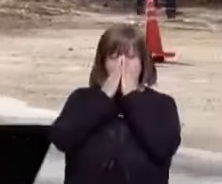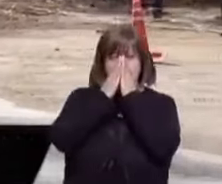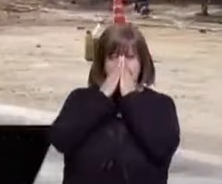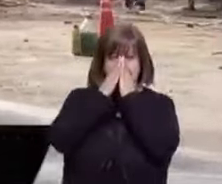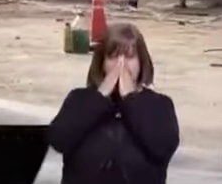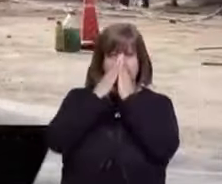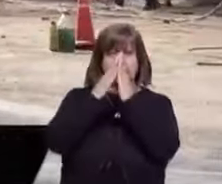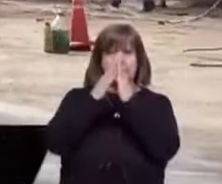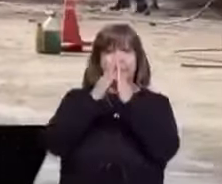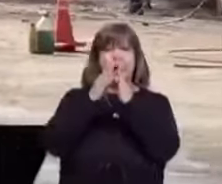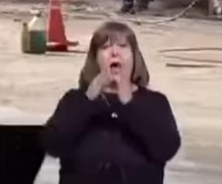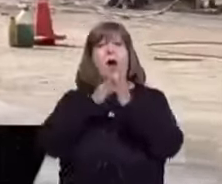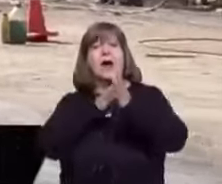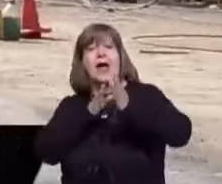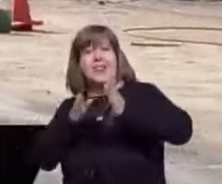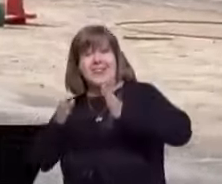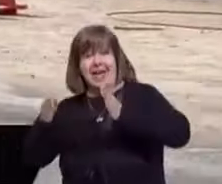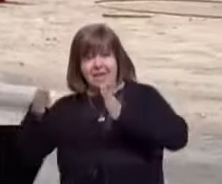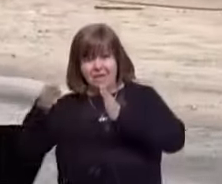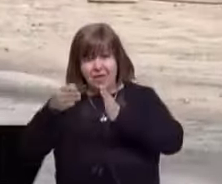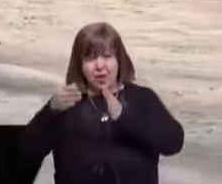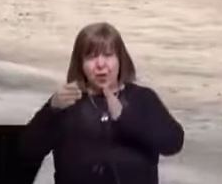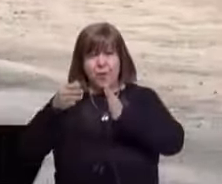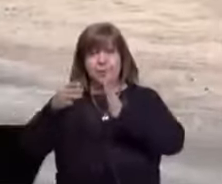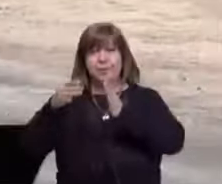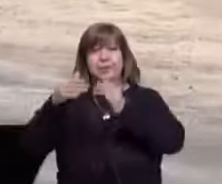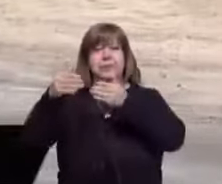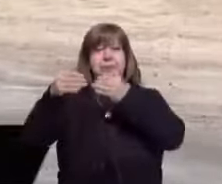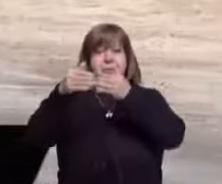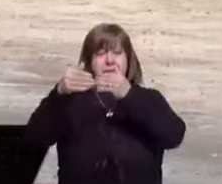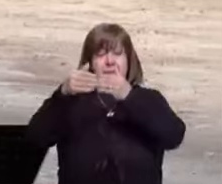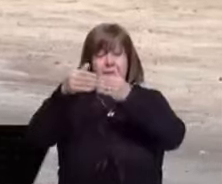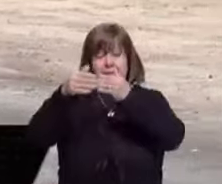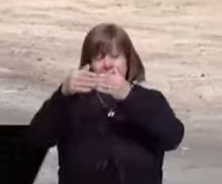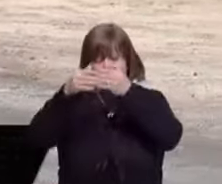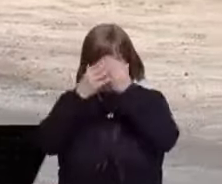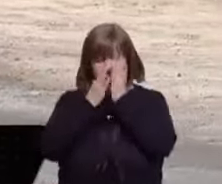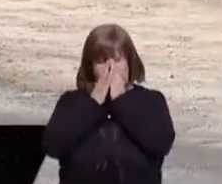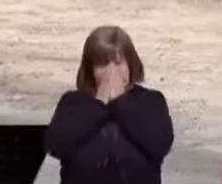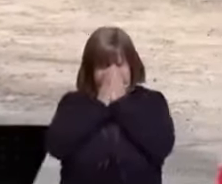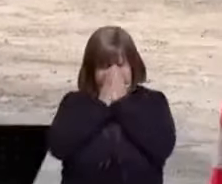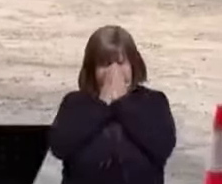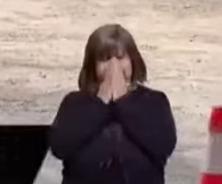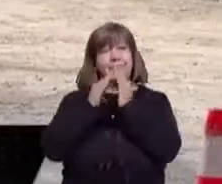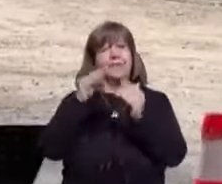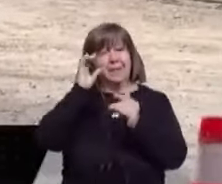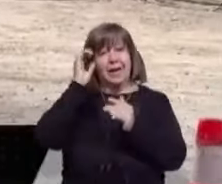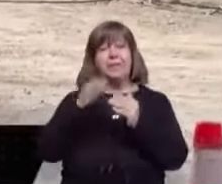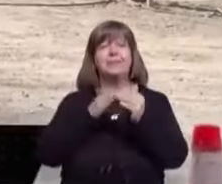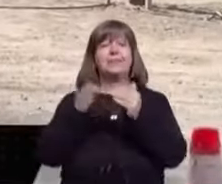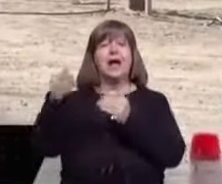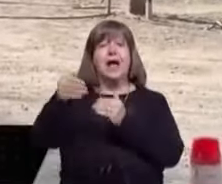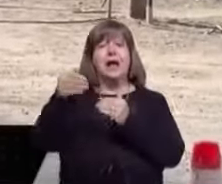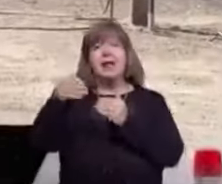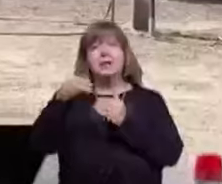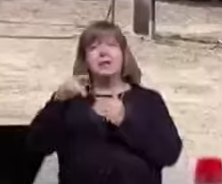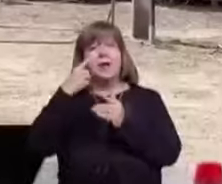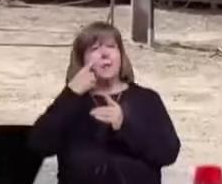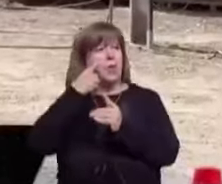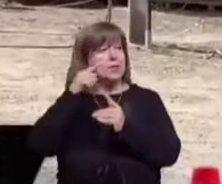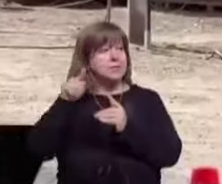ha hecho un desvío a la altura de la delegación municipal que